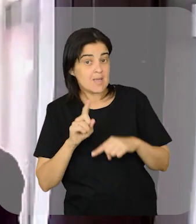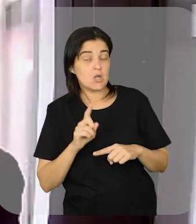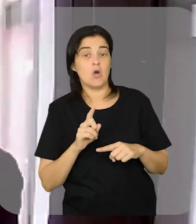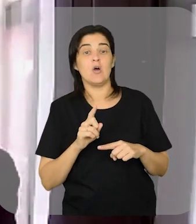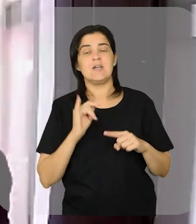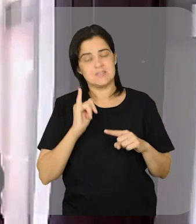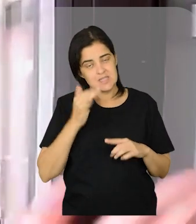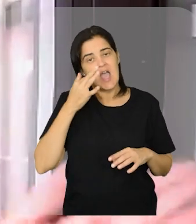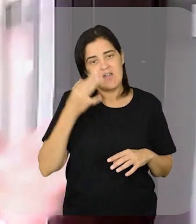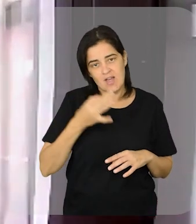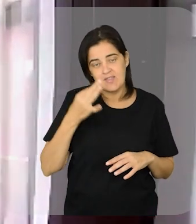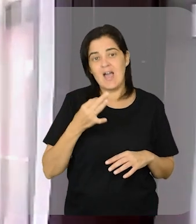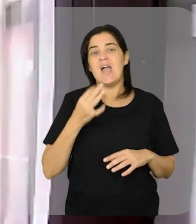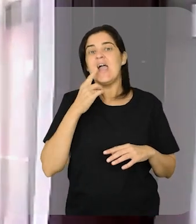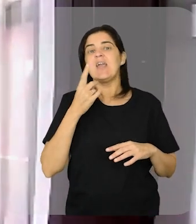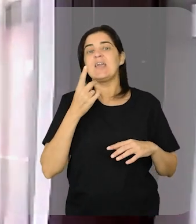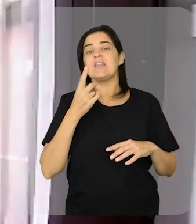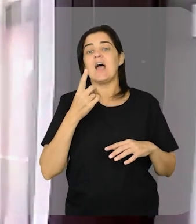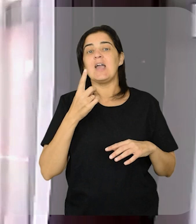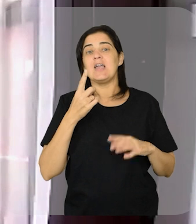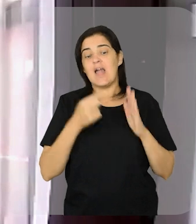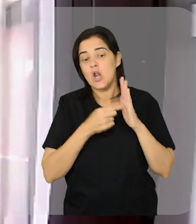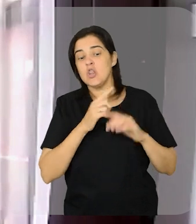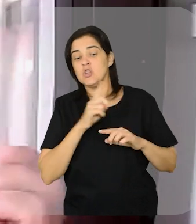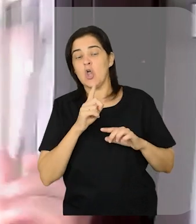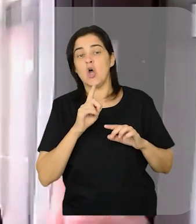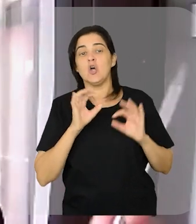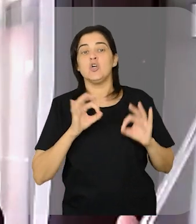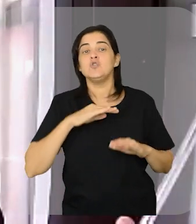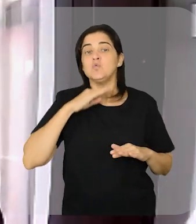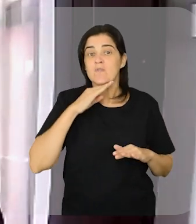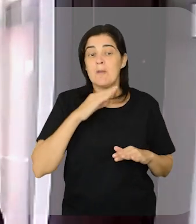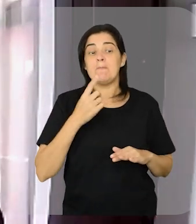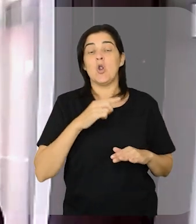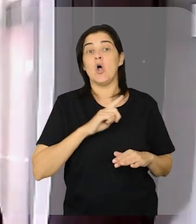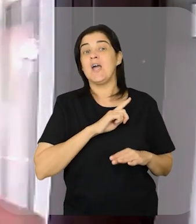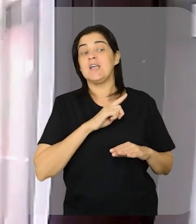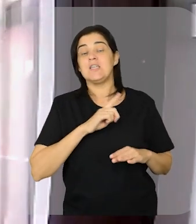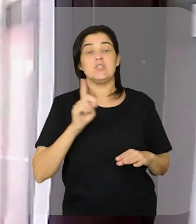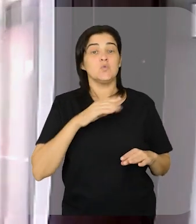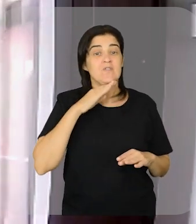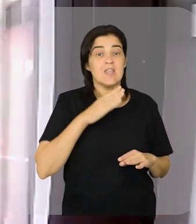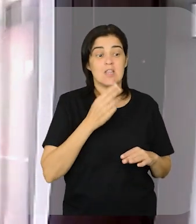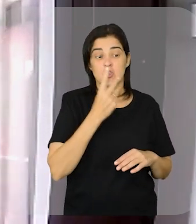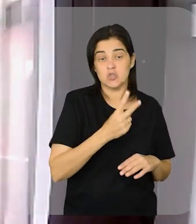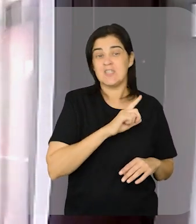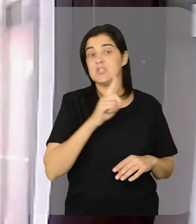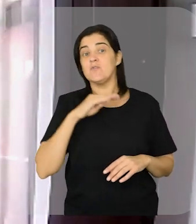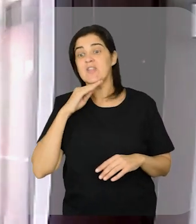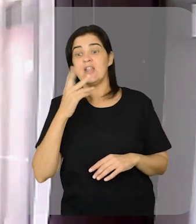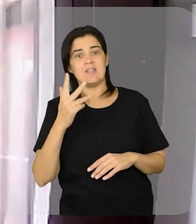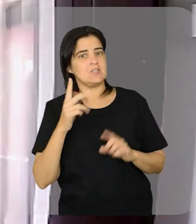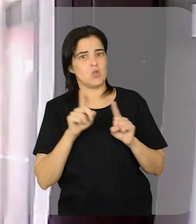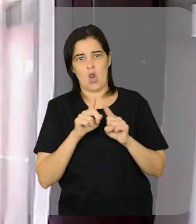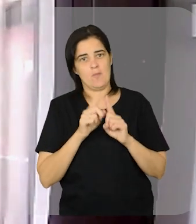si bien es cierto que está en el rango del insuficiente, no es lo mismo el insuficiente 2 al insuficiente 3.